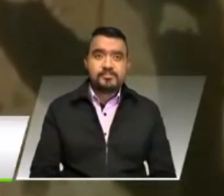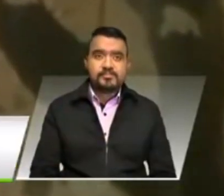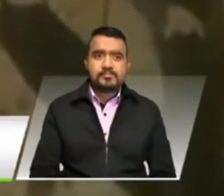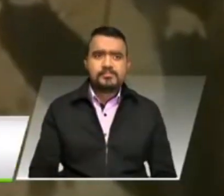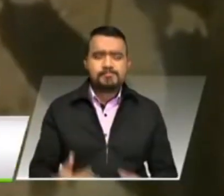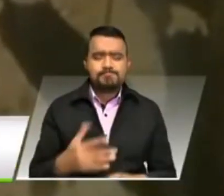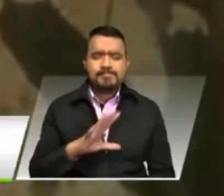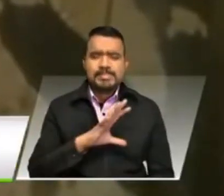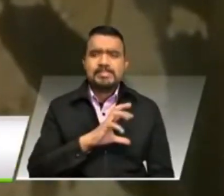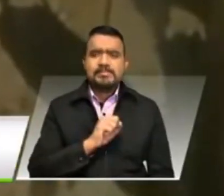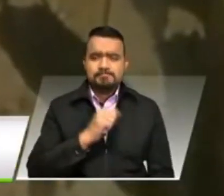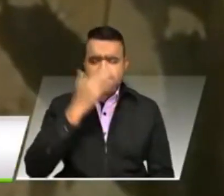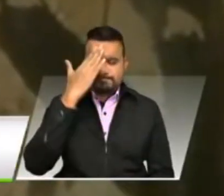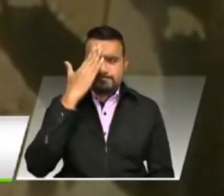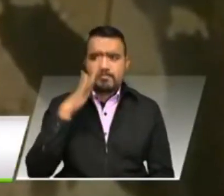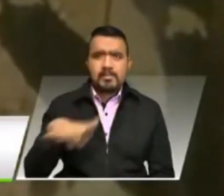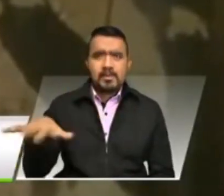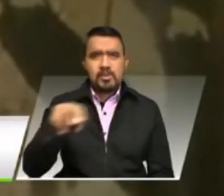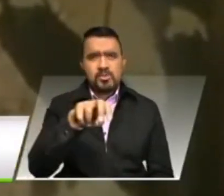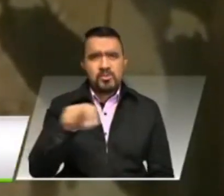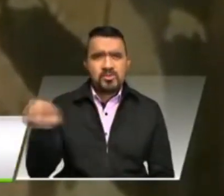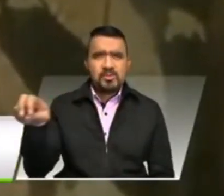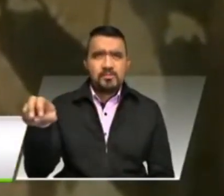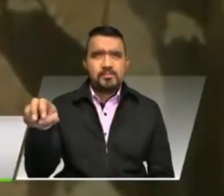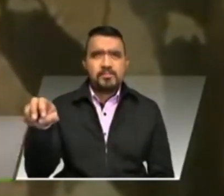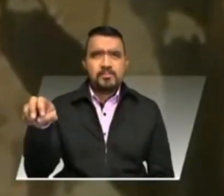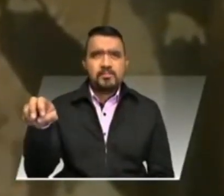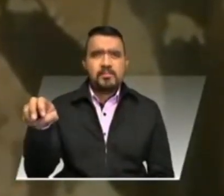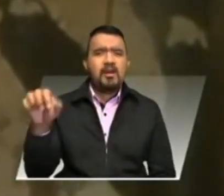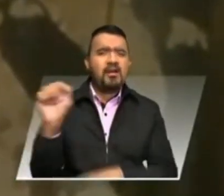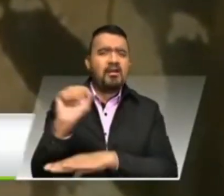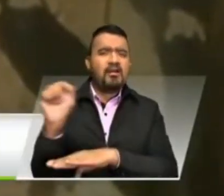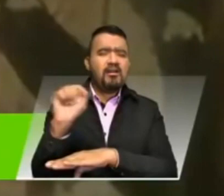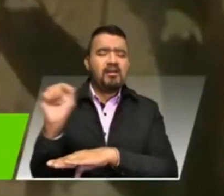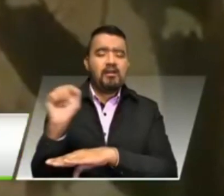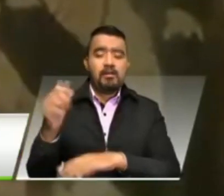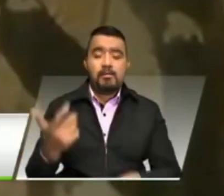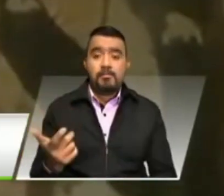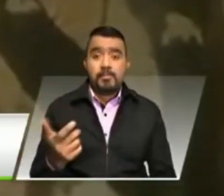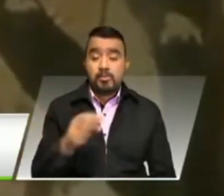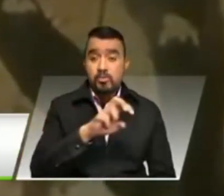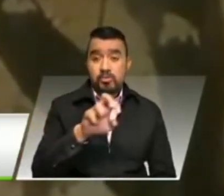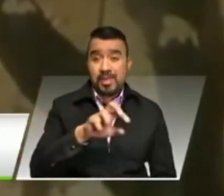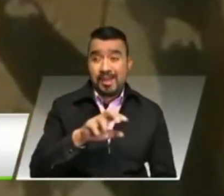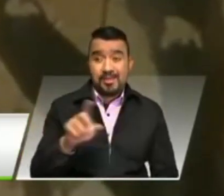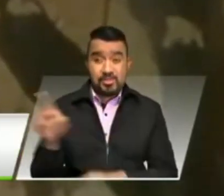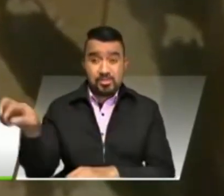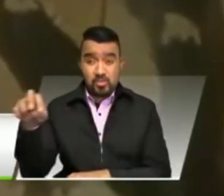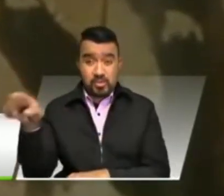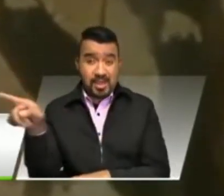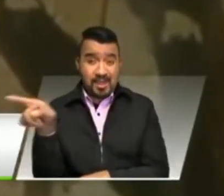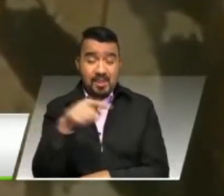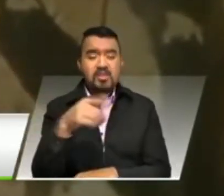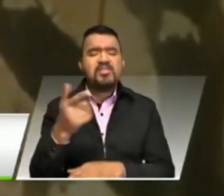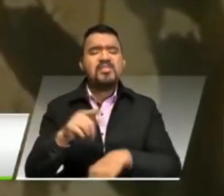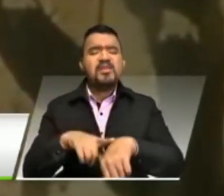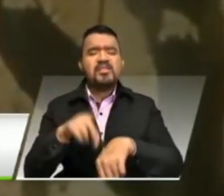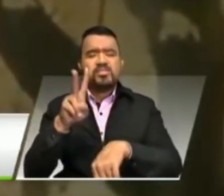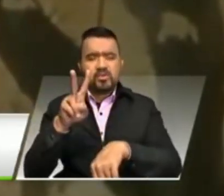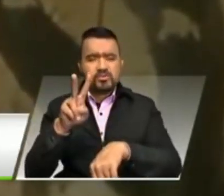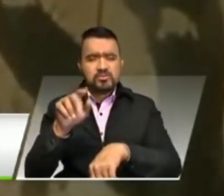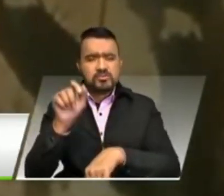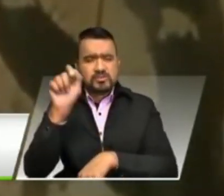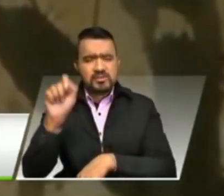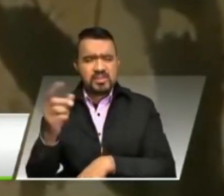jurisdicción. En la autopista norte, un vehículo que transitaba sentido norte-sur, siendo las 2:15 de la tarde, se sale de